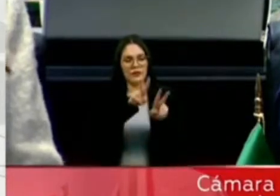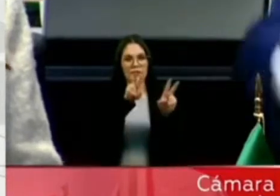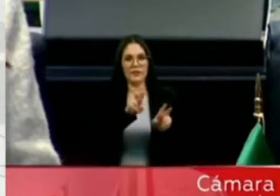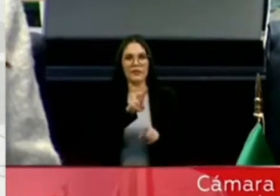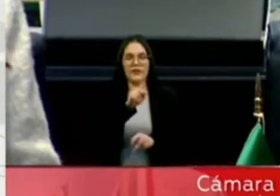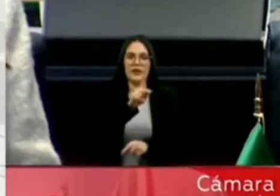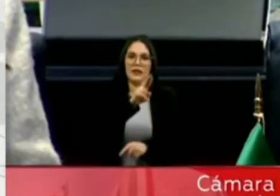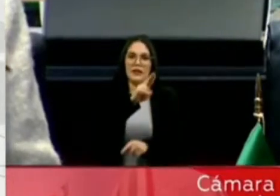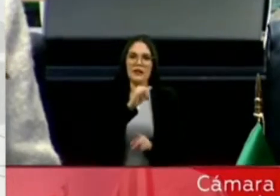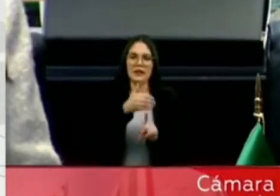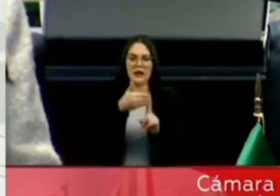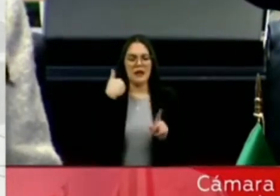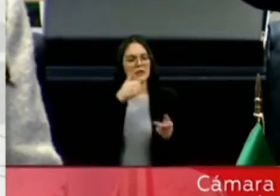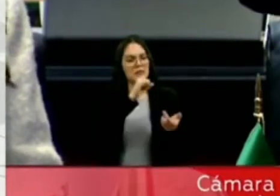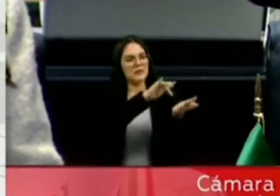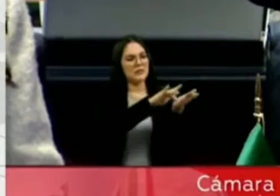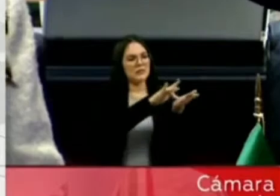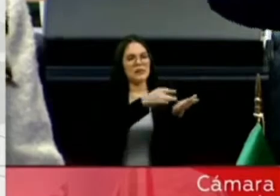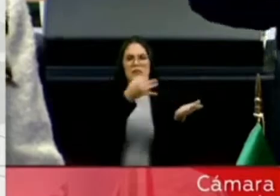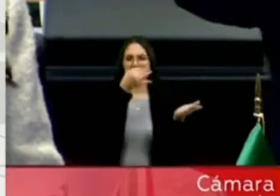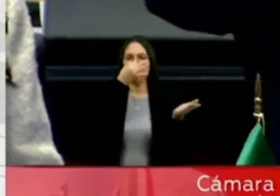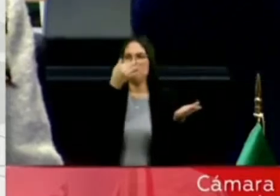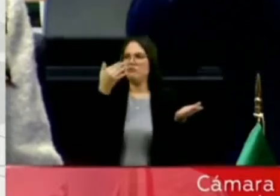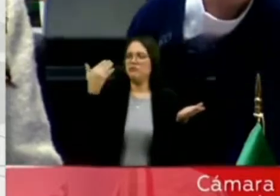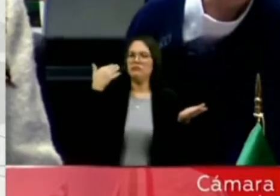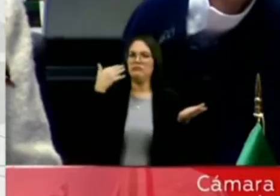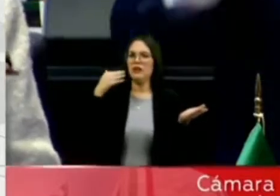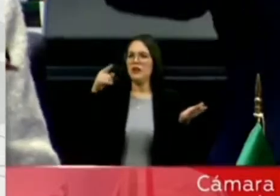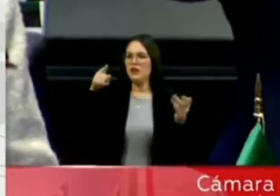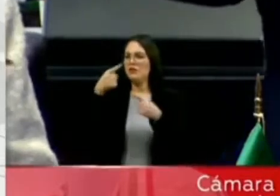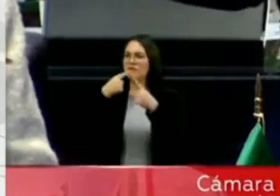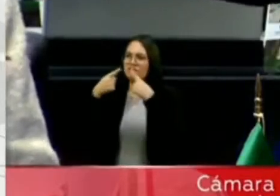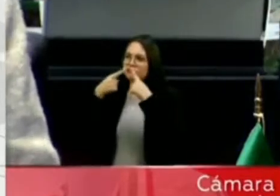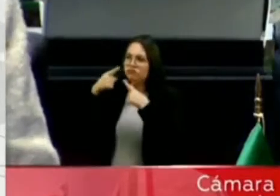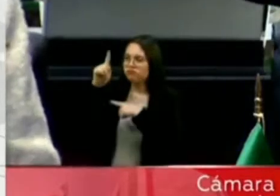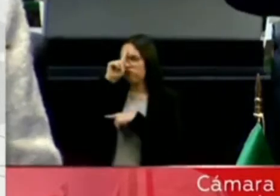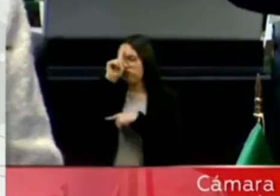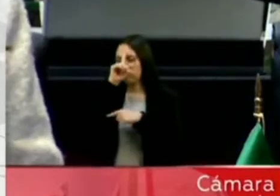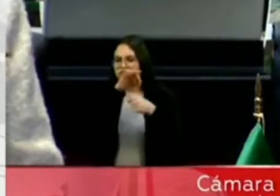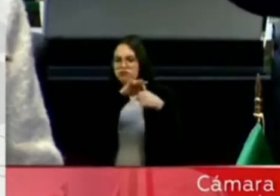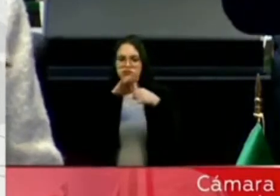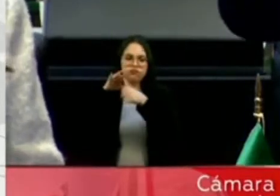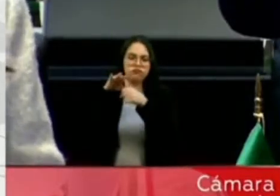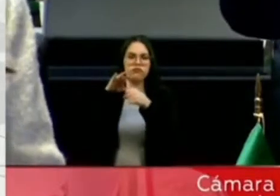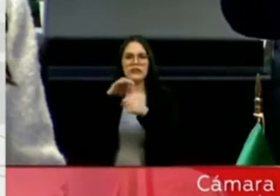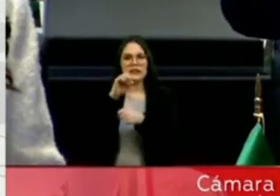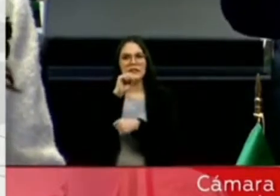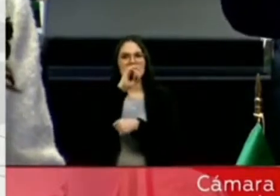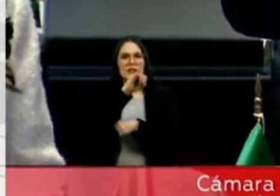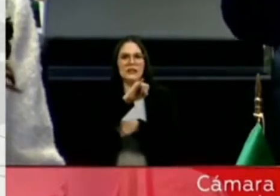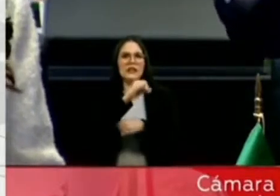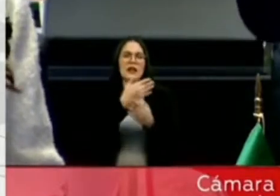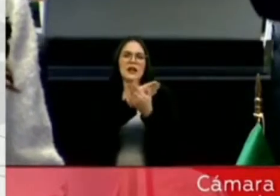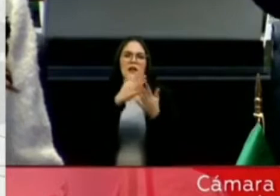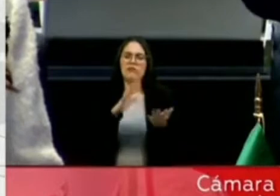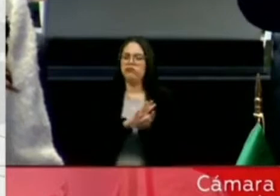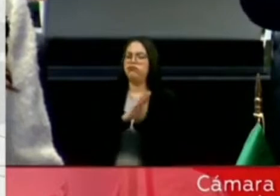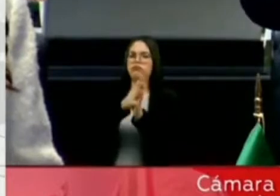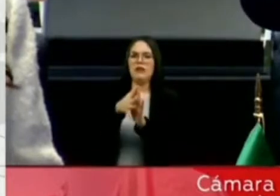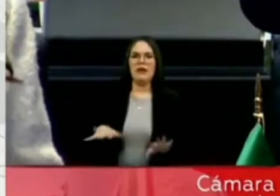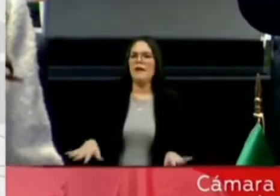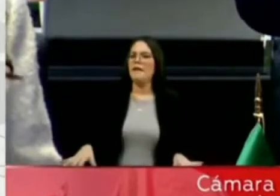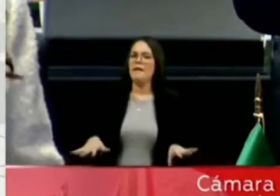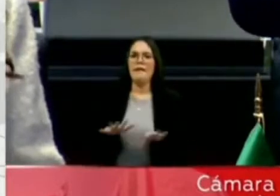Institucional, acaban de cambiar con los consejeros que votaron su sobrerepresentación el cambio